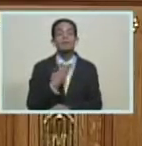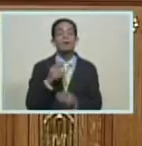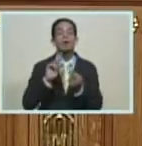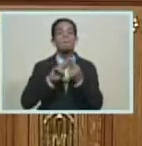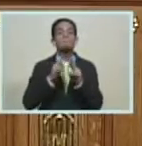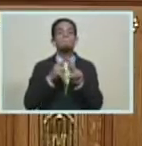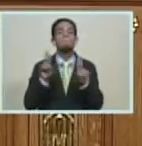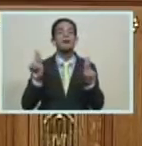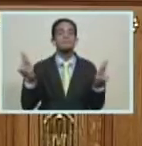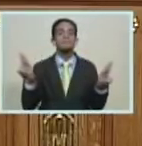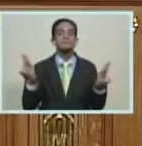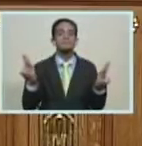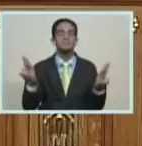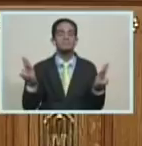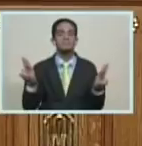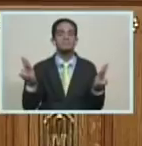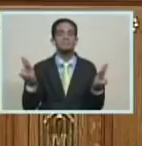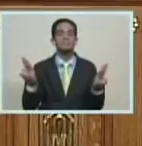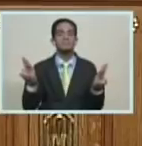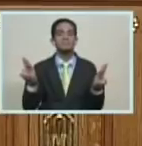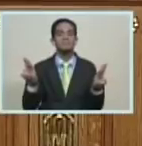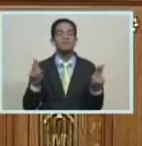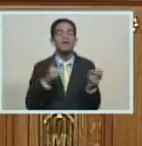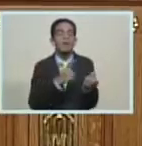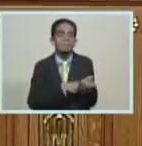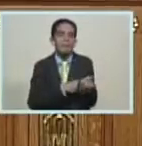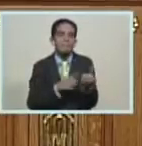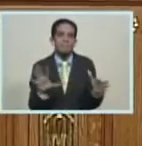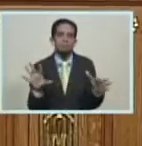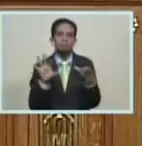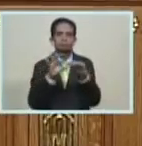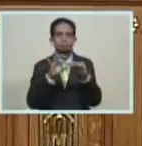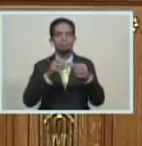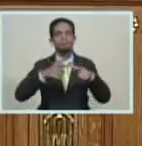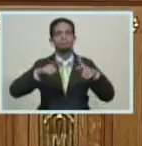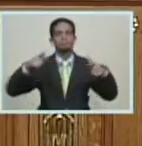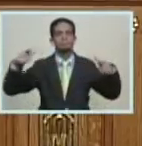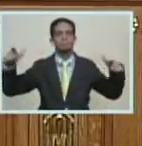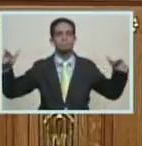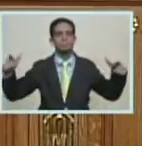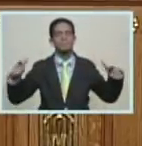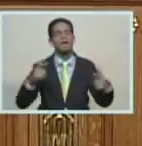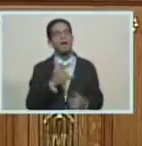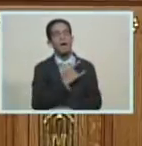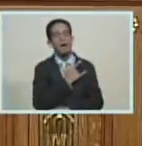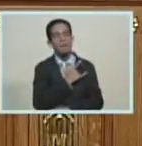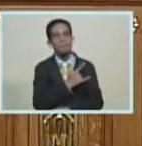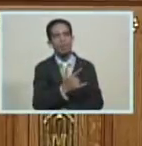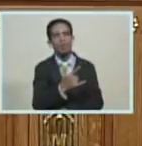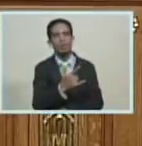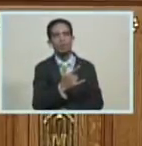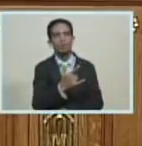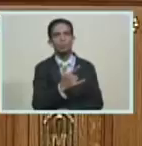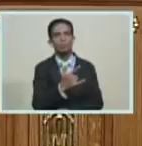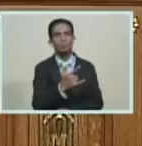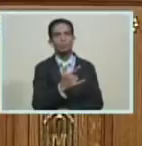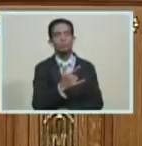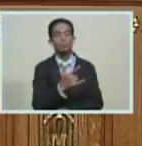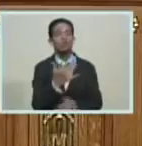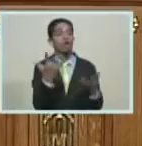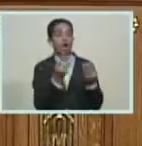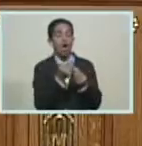Con Colombia quiero paz, hermandad, prosperidad, amor. Con